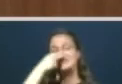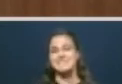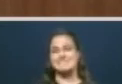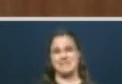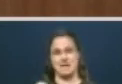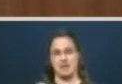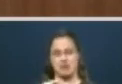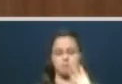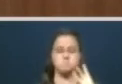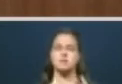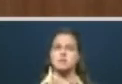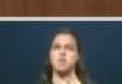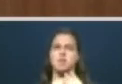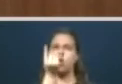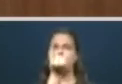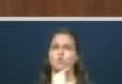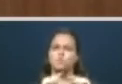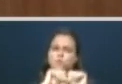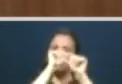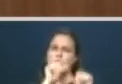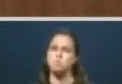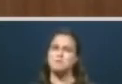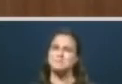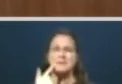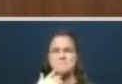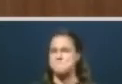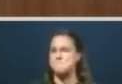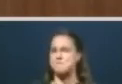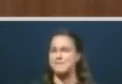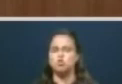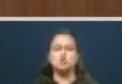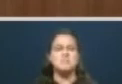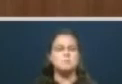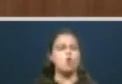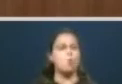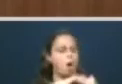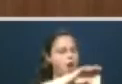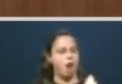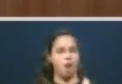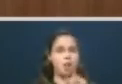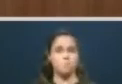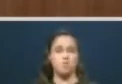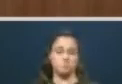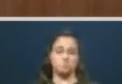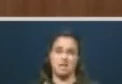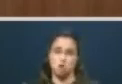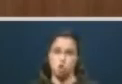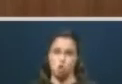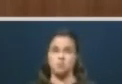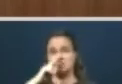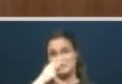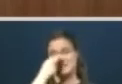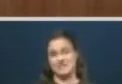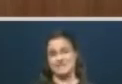la tercera es la configuración de la que tiene que ser la cartera mínima y homogénea de servicios de las mancomunidades de interés general